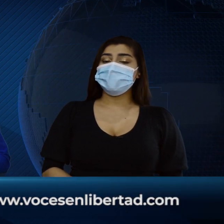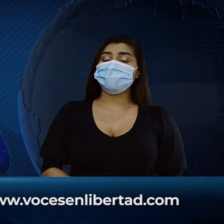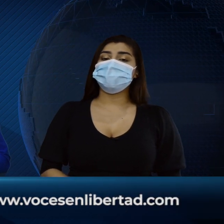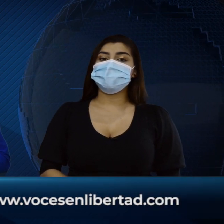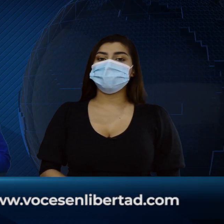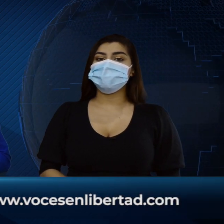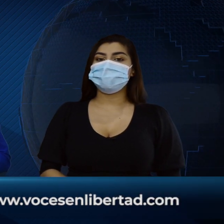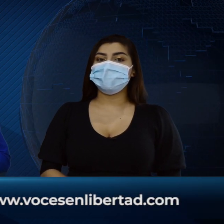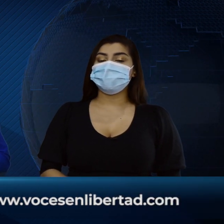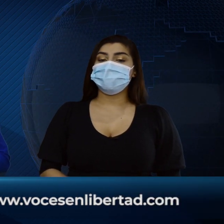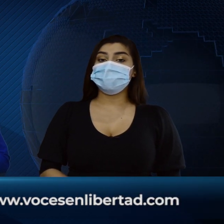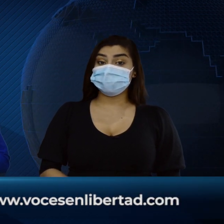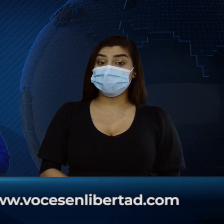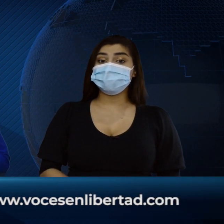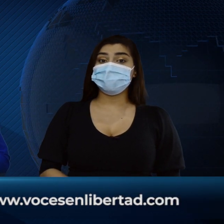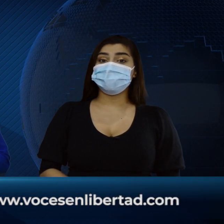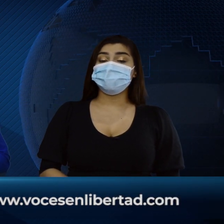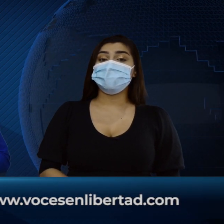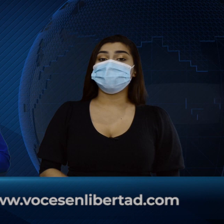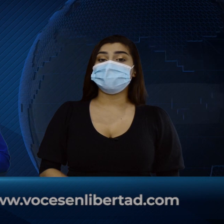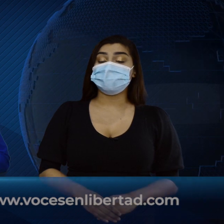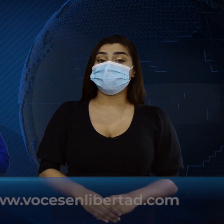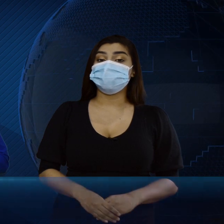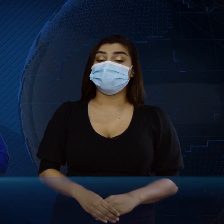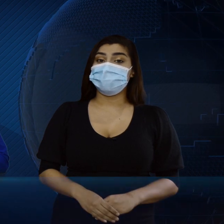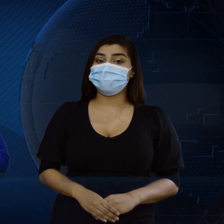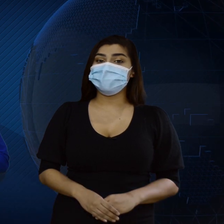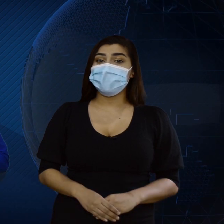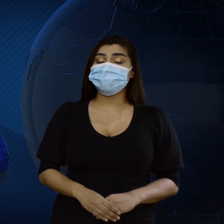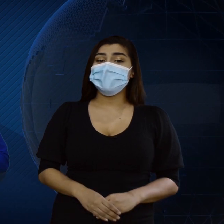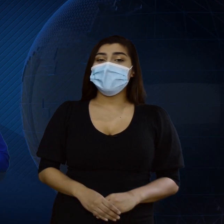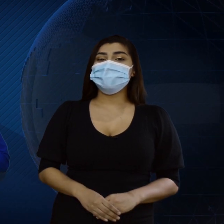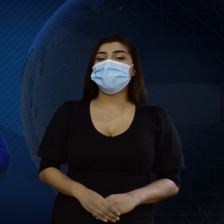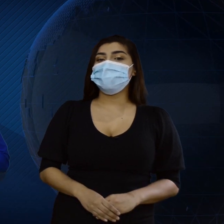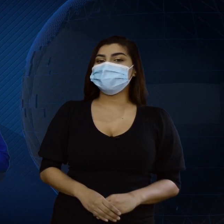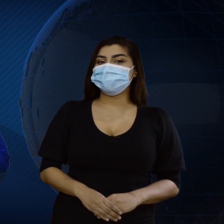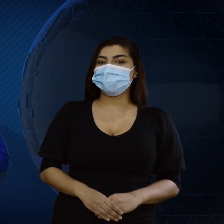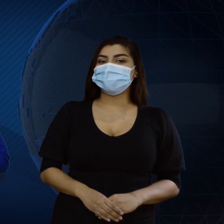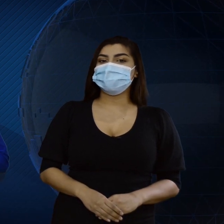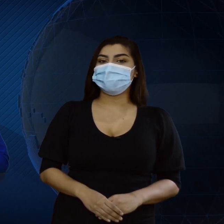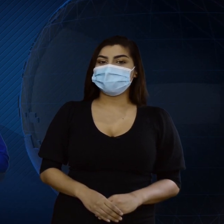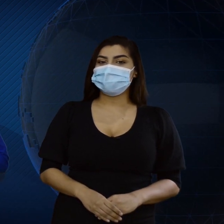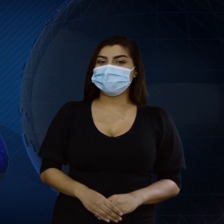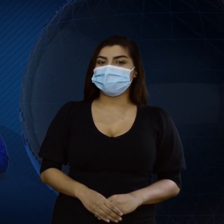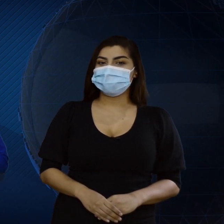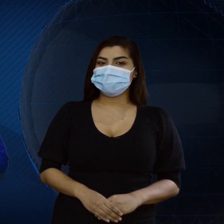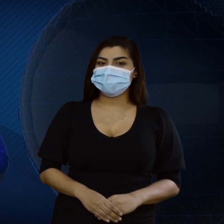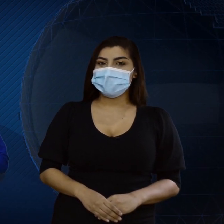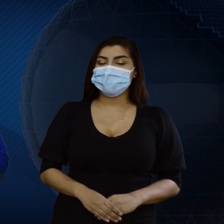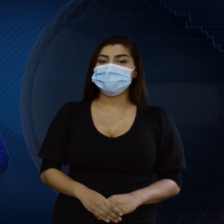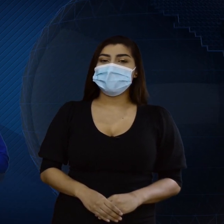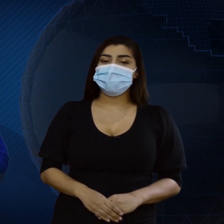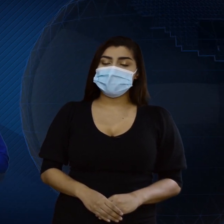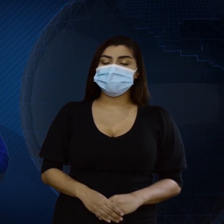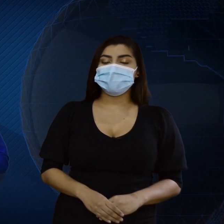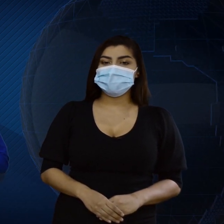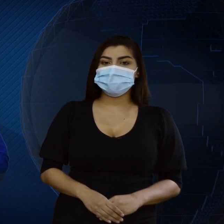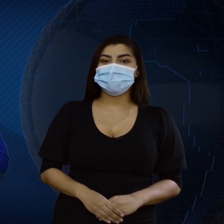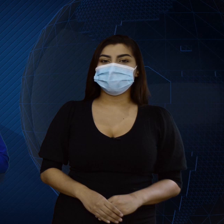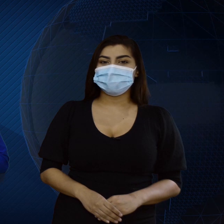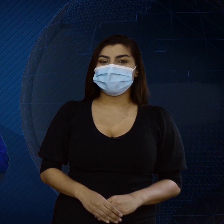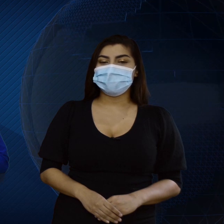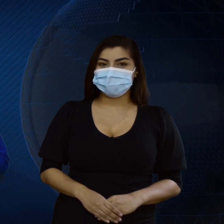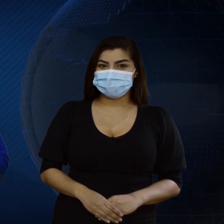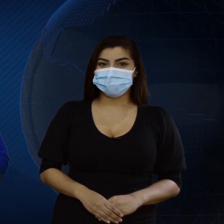www.vocesenlibertad.com para que usted no se pierda nuestro contenido y el contenido de nuestros medios aliados, así como visitar nuestras diferentes plataformas sociales, Facebook,